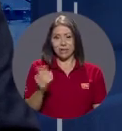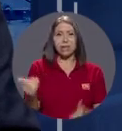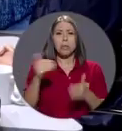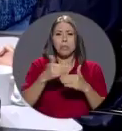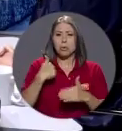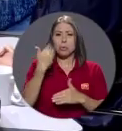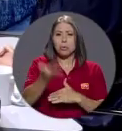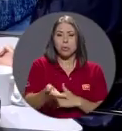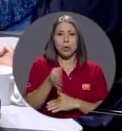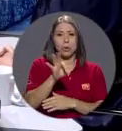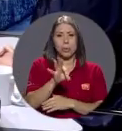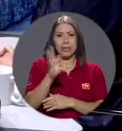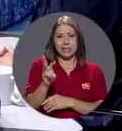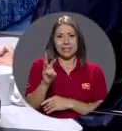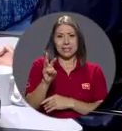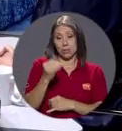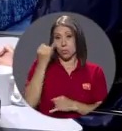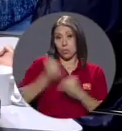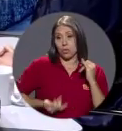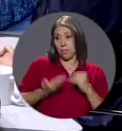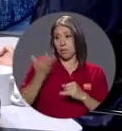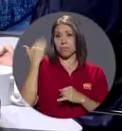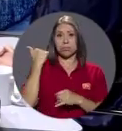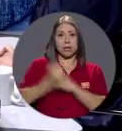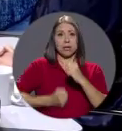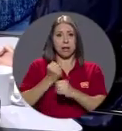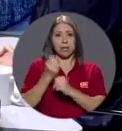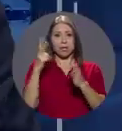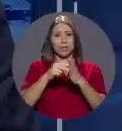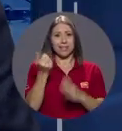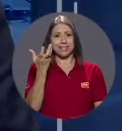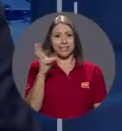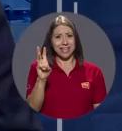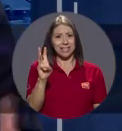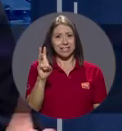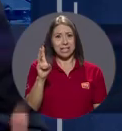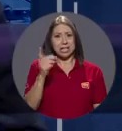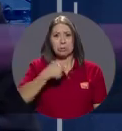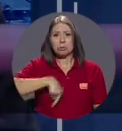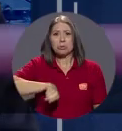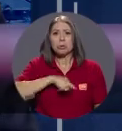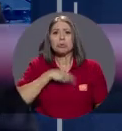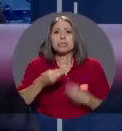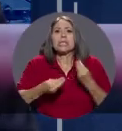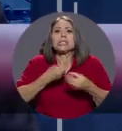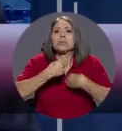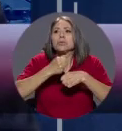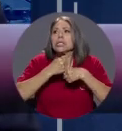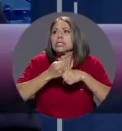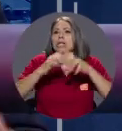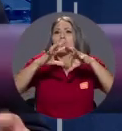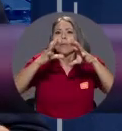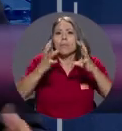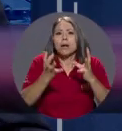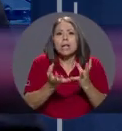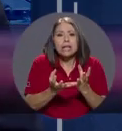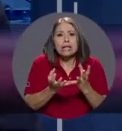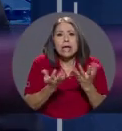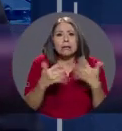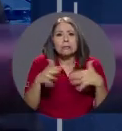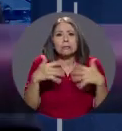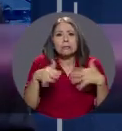el año nuevamente en el año 96, la última en el año 2016, bueno, ¿qué le estamos haciendo al planeta? Se nos